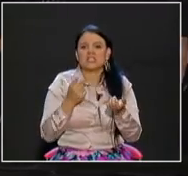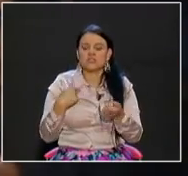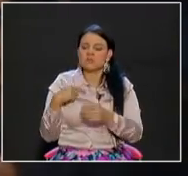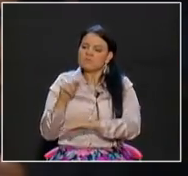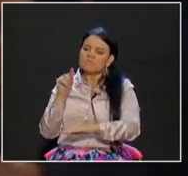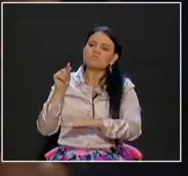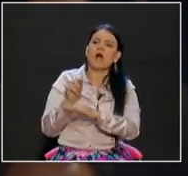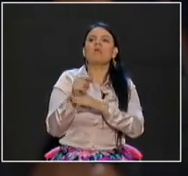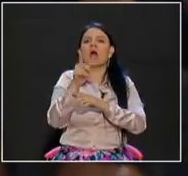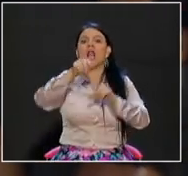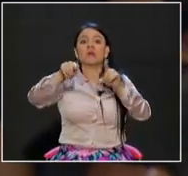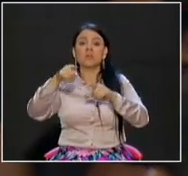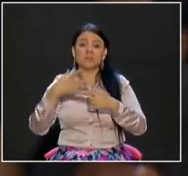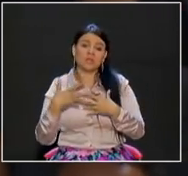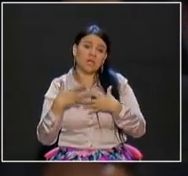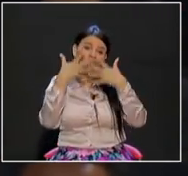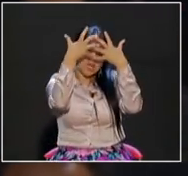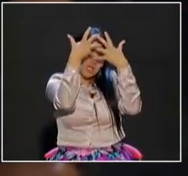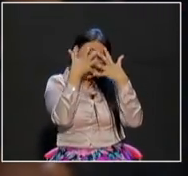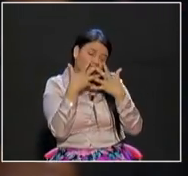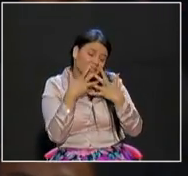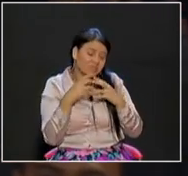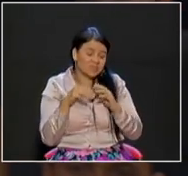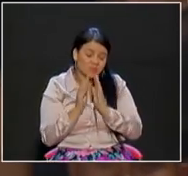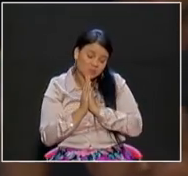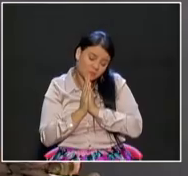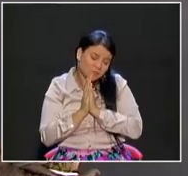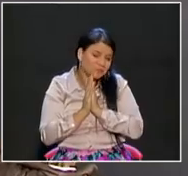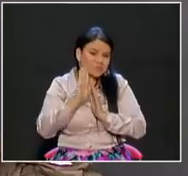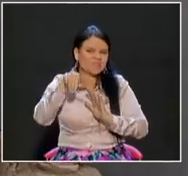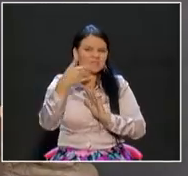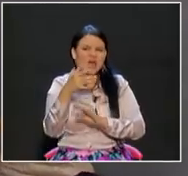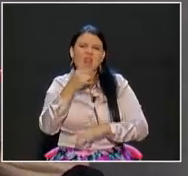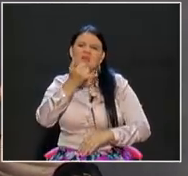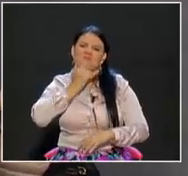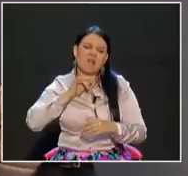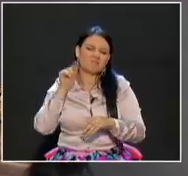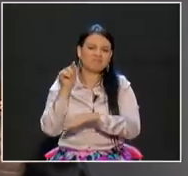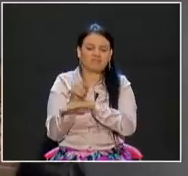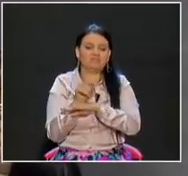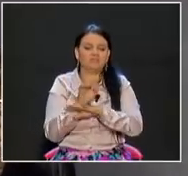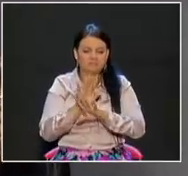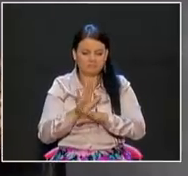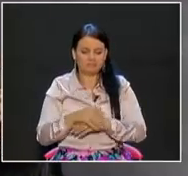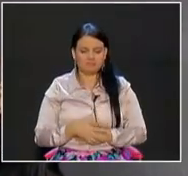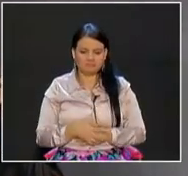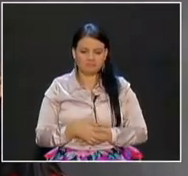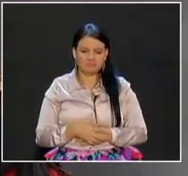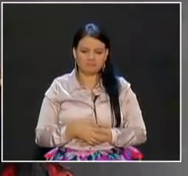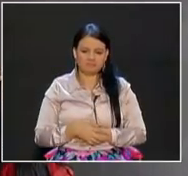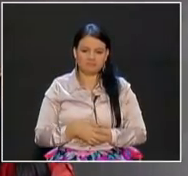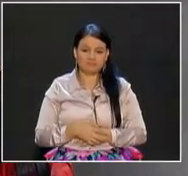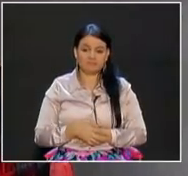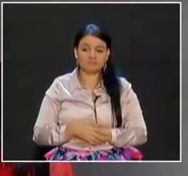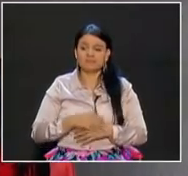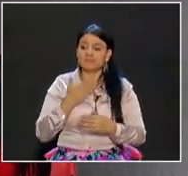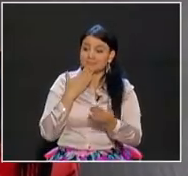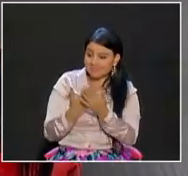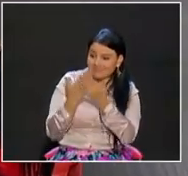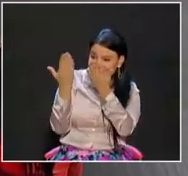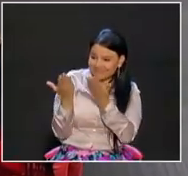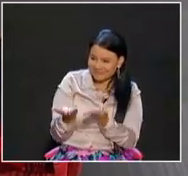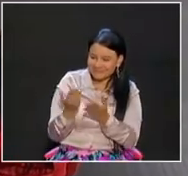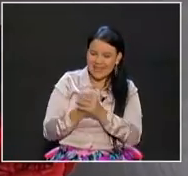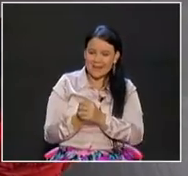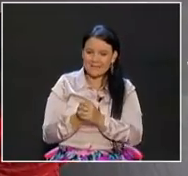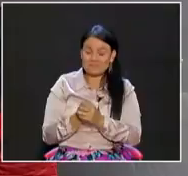ovejas para actuar como lobos ha sido una manera de antioquia muy bien muchísimas gracias ya conociendo entonces cuál es la